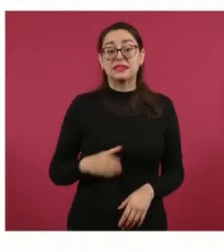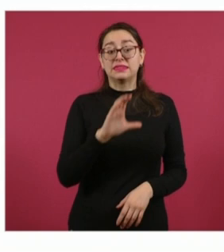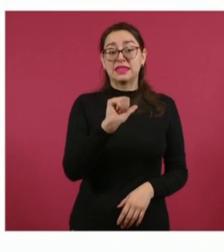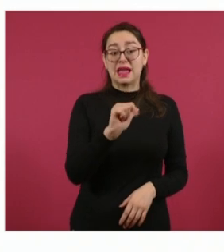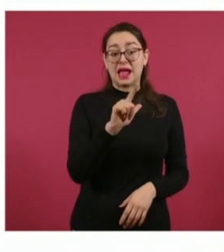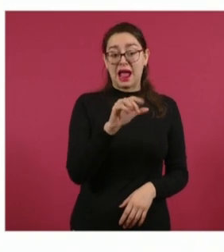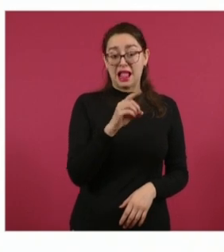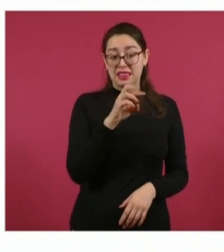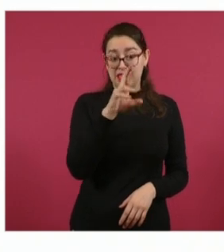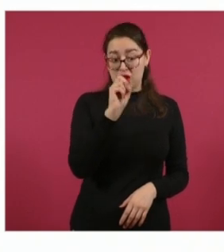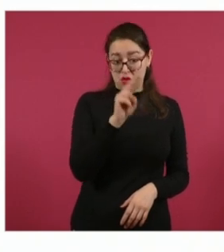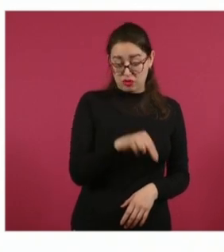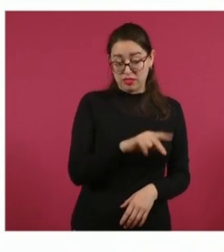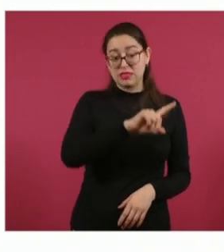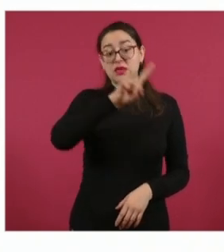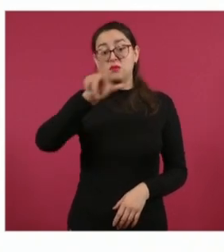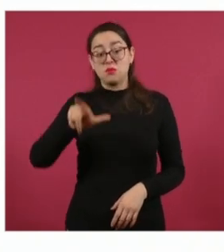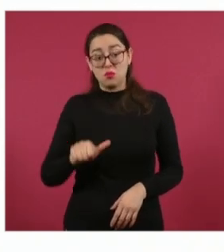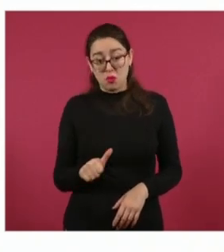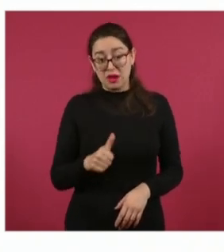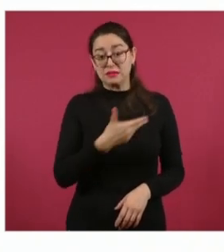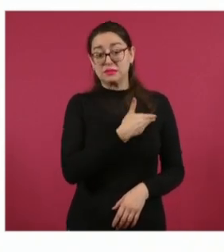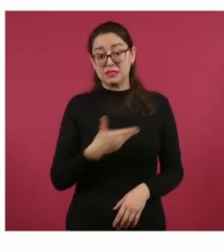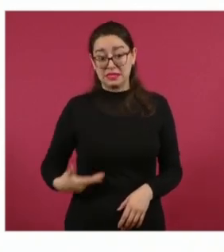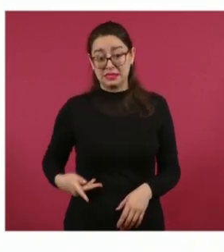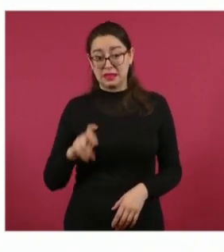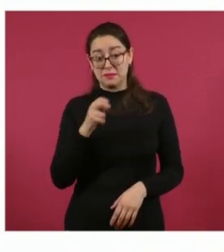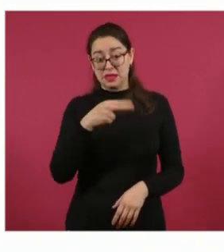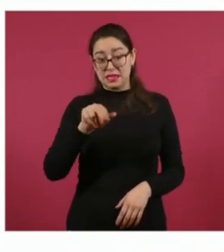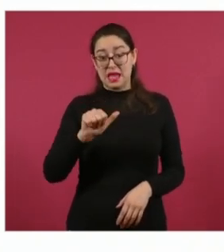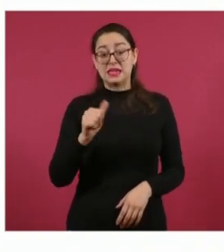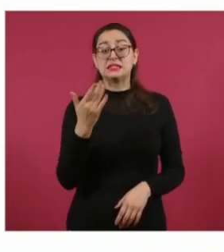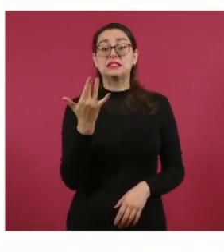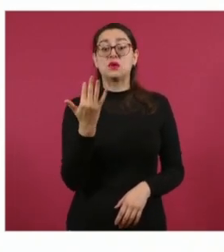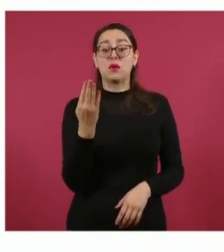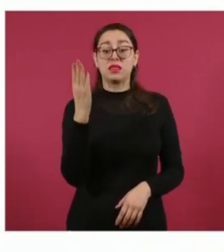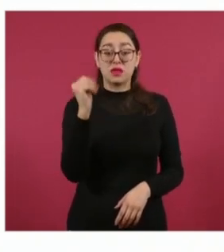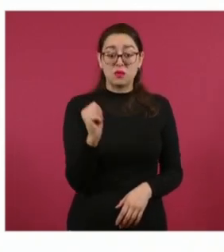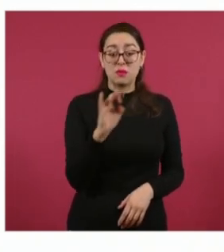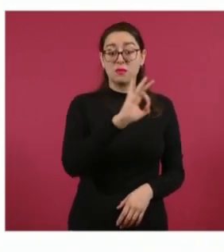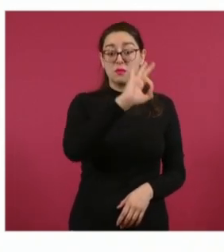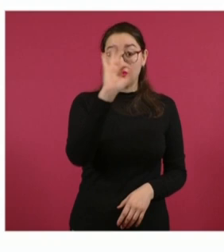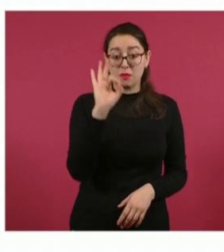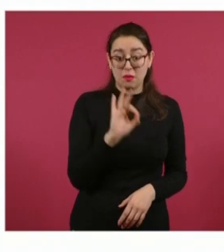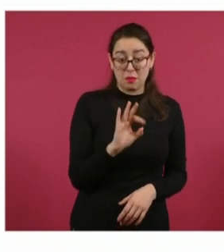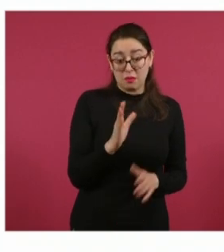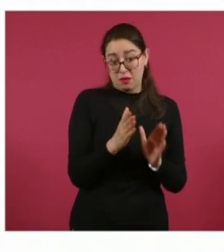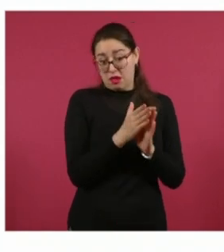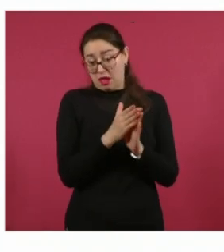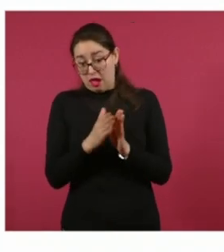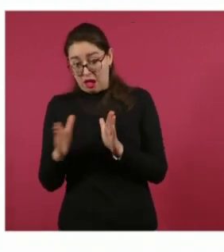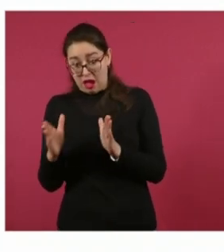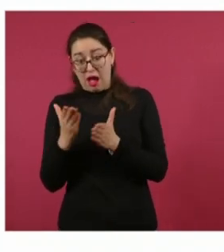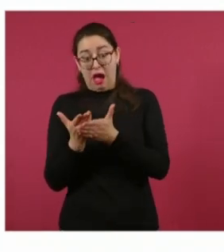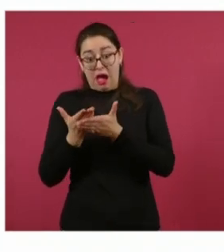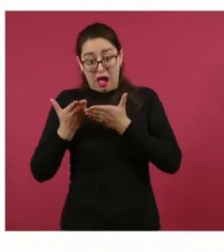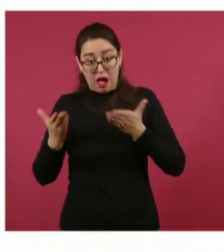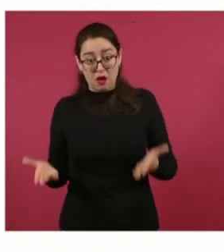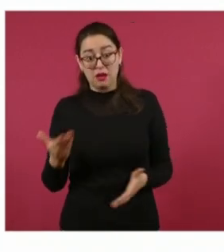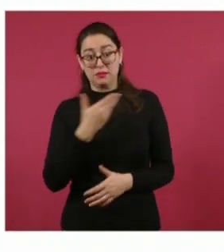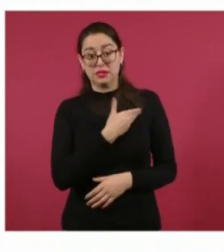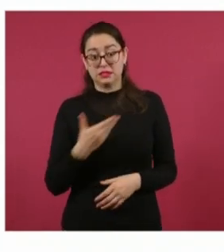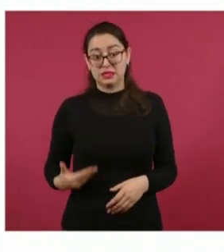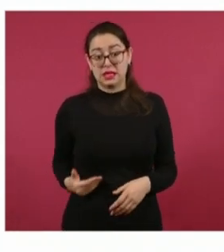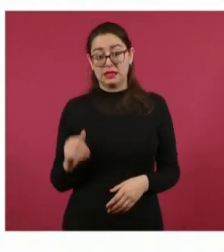52%. Pero en lo que va del sexenio del presidente Andrés Manuel